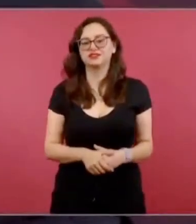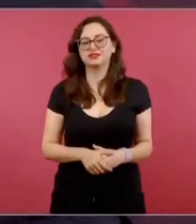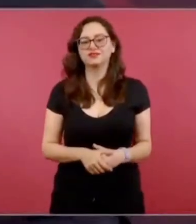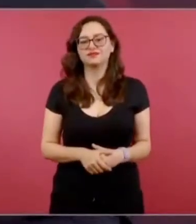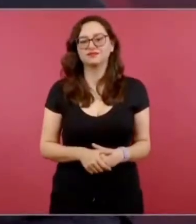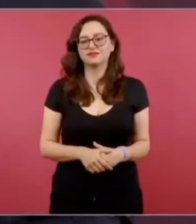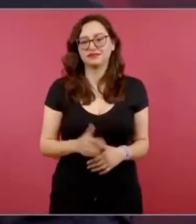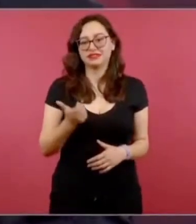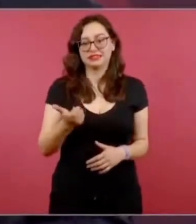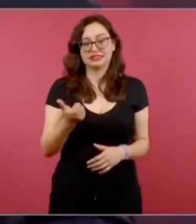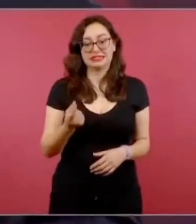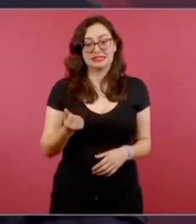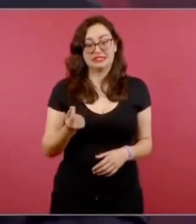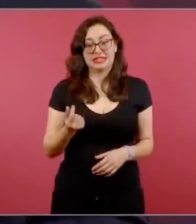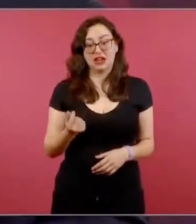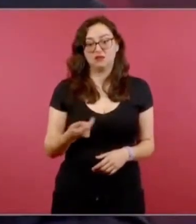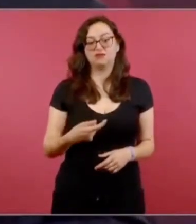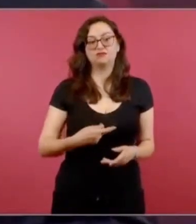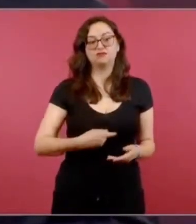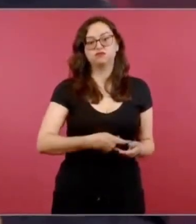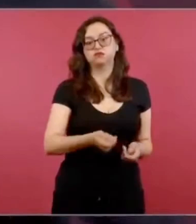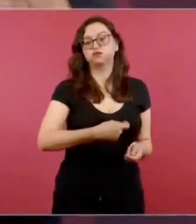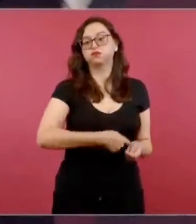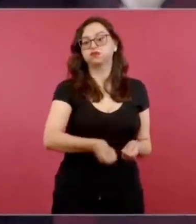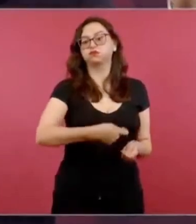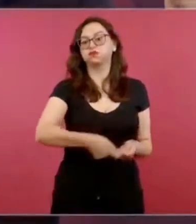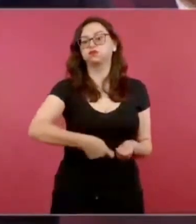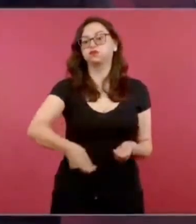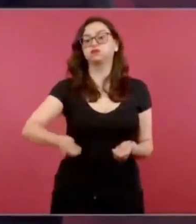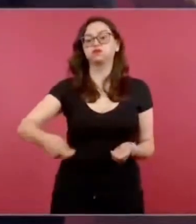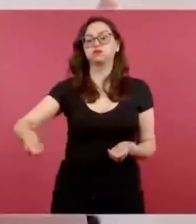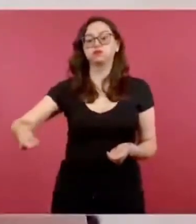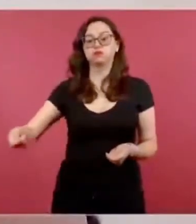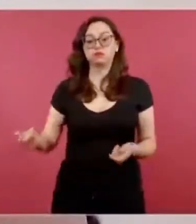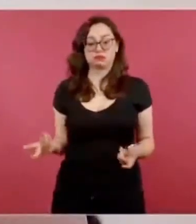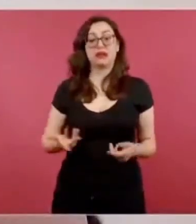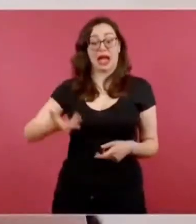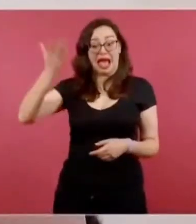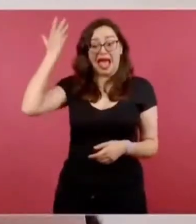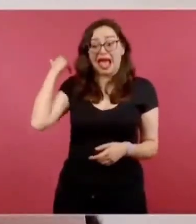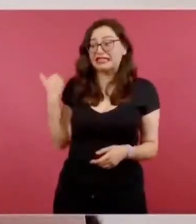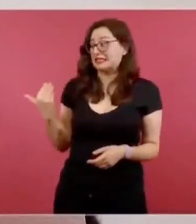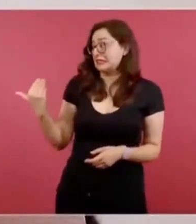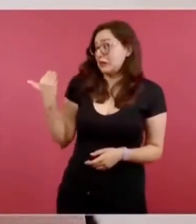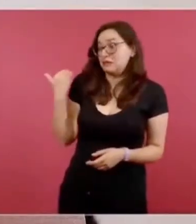y dinero en efectivo. Esa era la democracia.